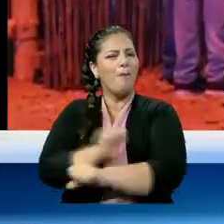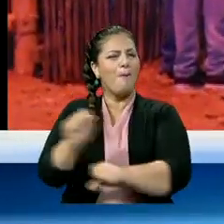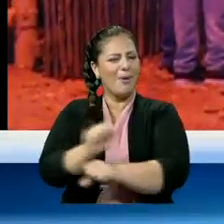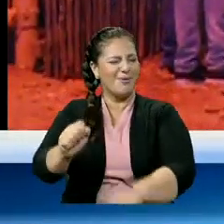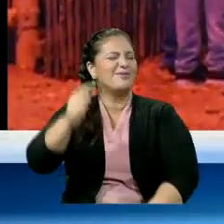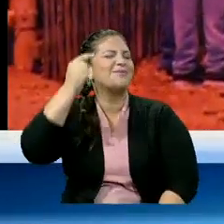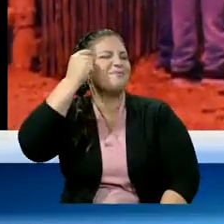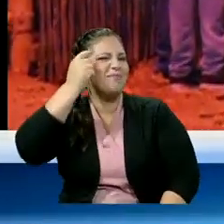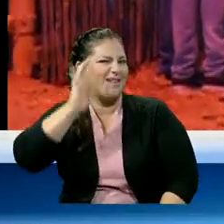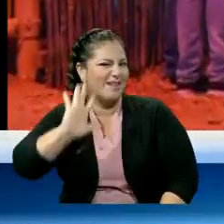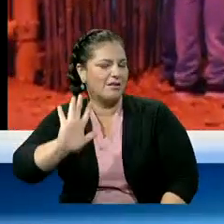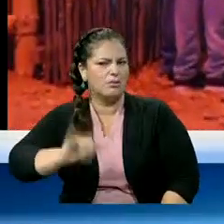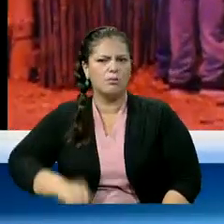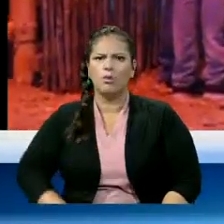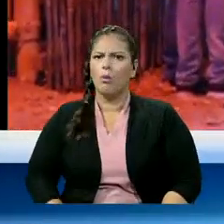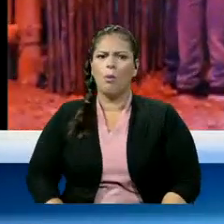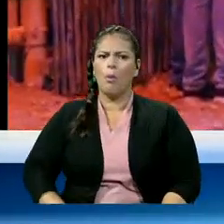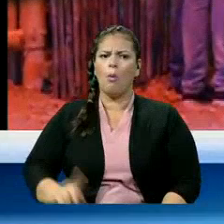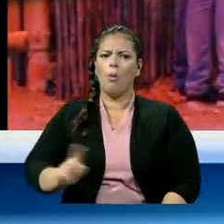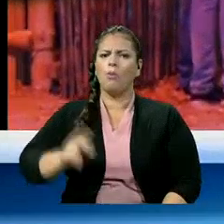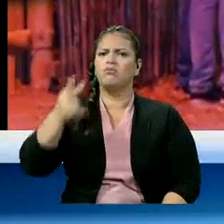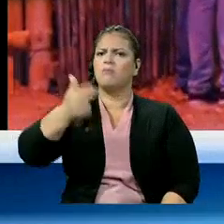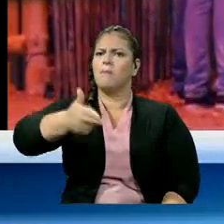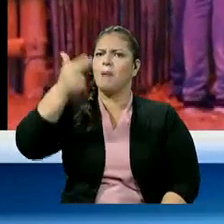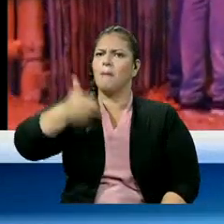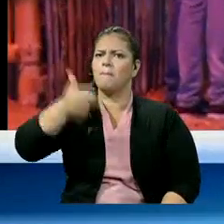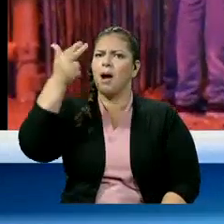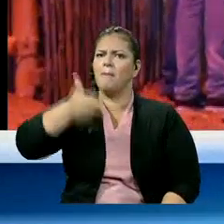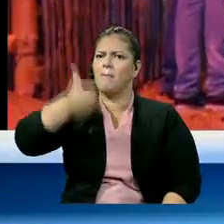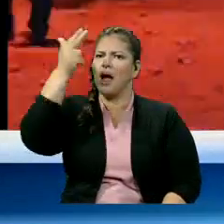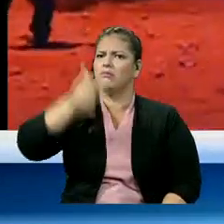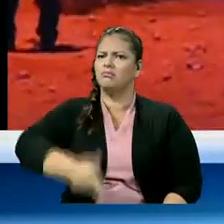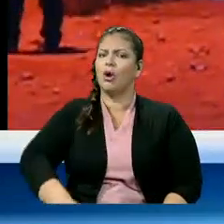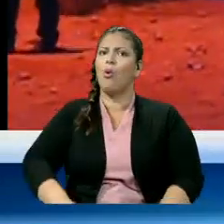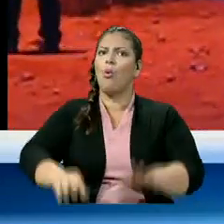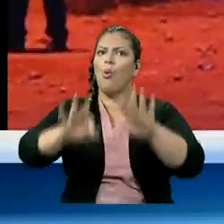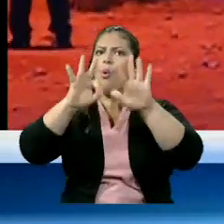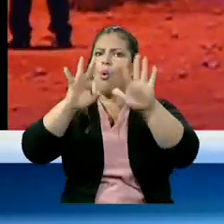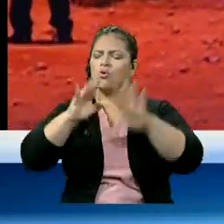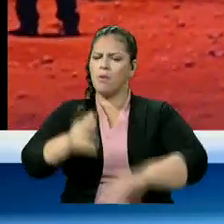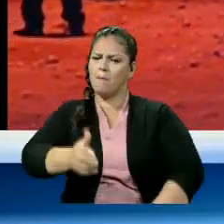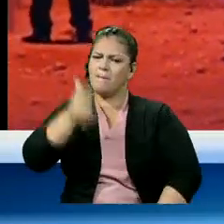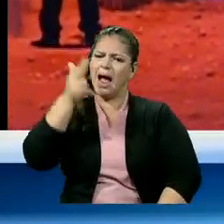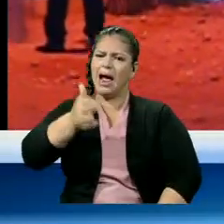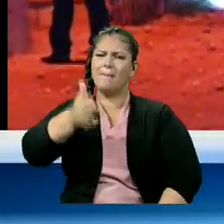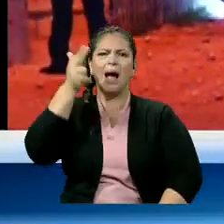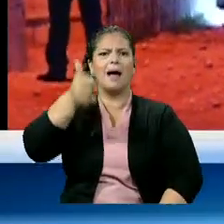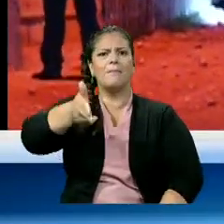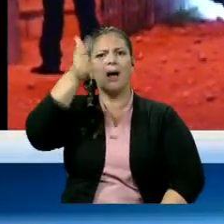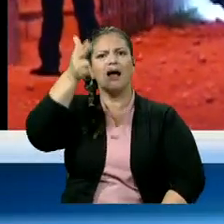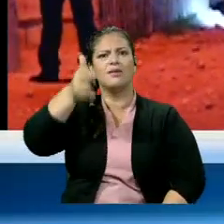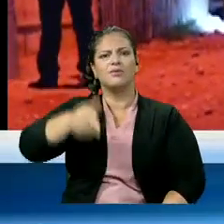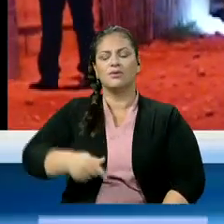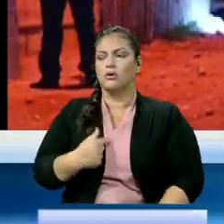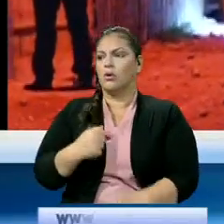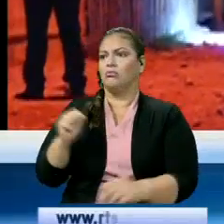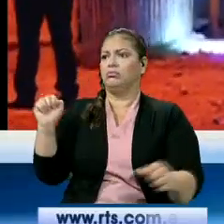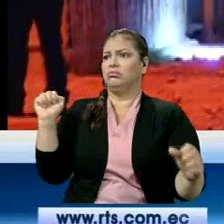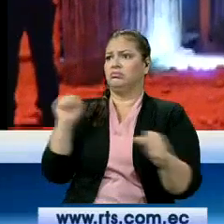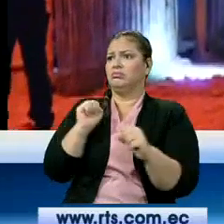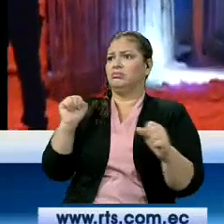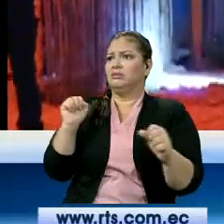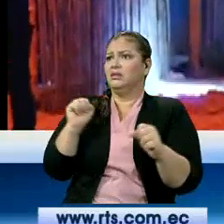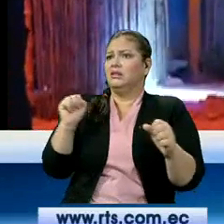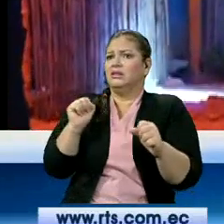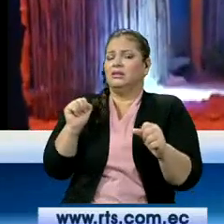bala. ¿Cuántas detonaciones escucharon más o menos? Como 8. Sorprendidas. Sorprendidas, asustadas, porque